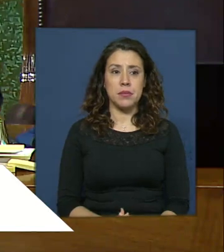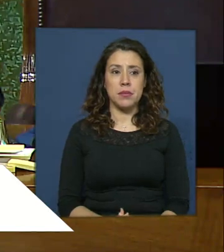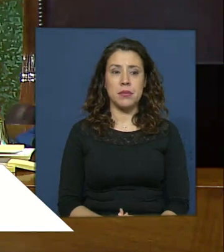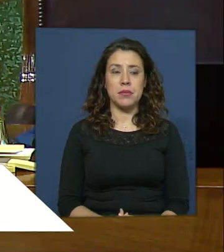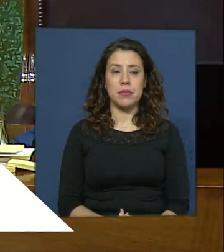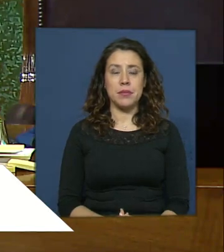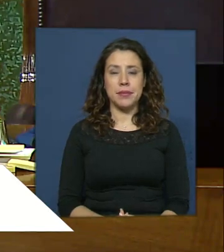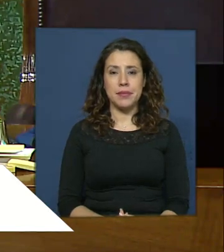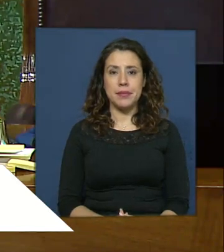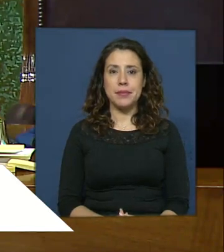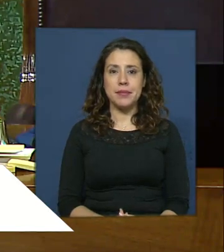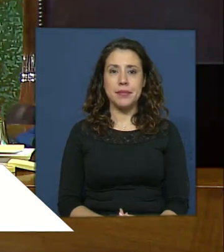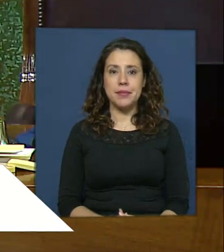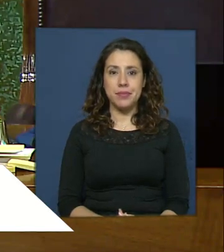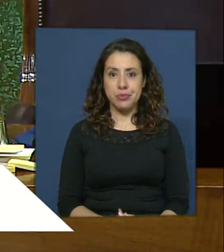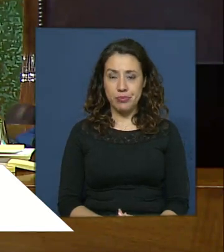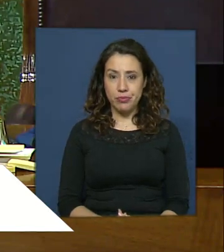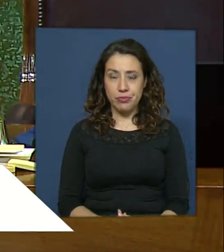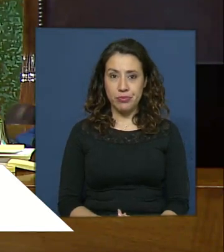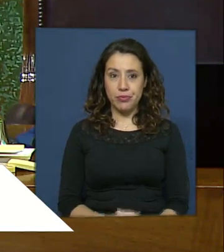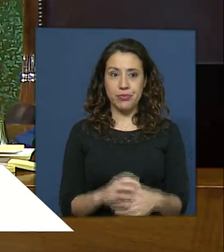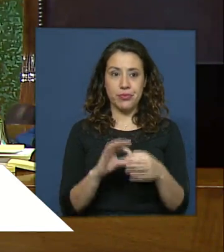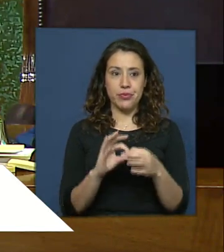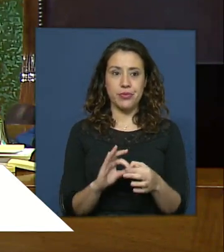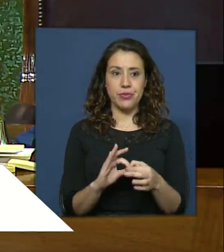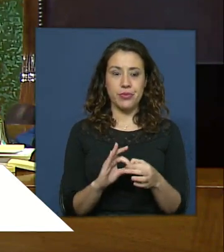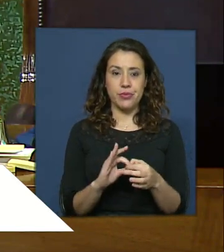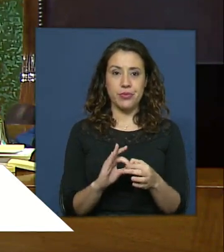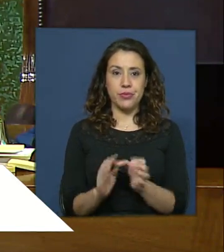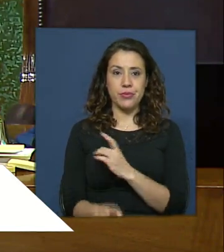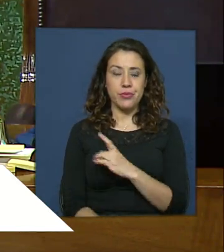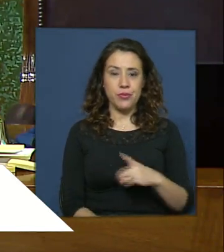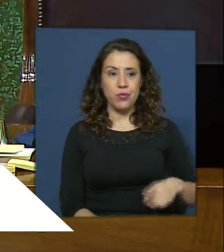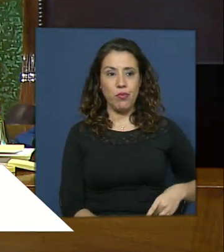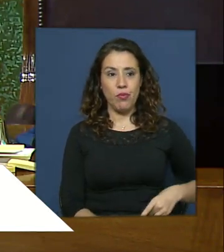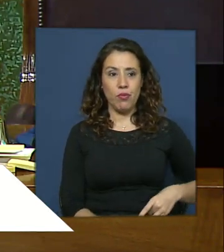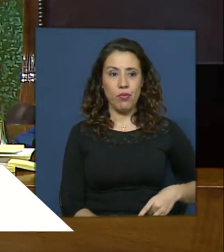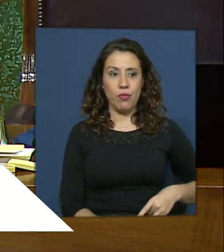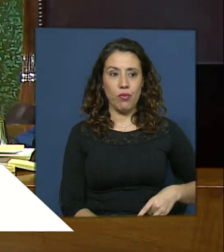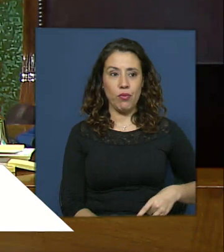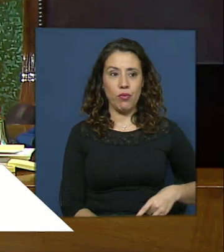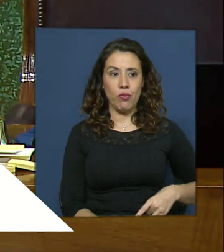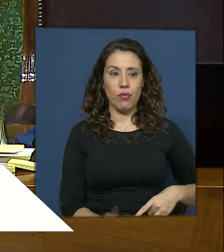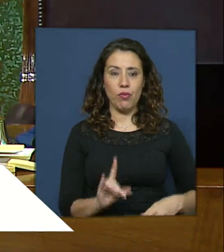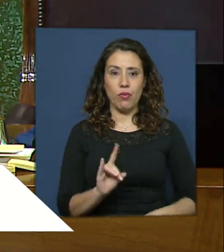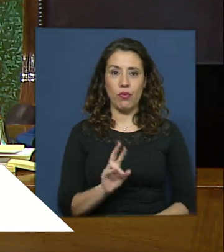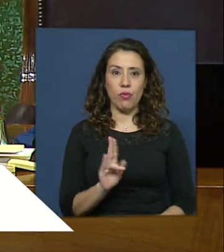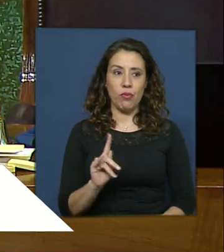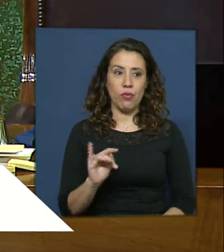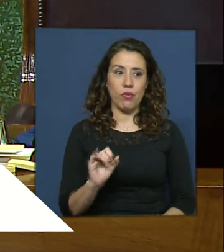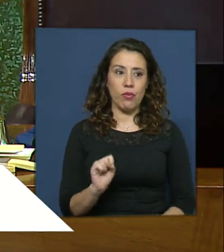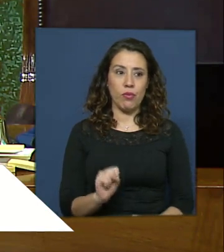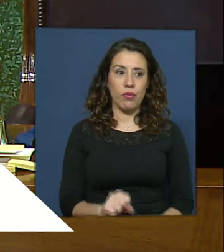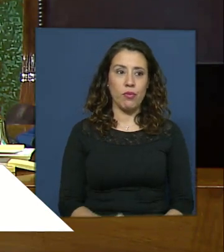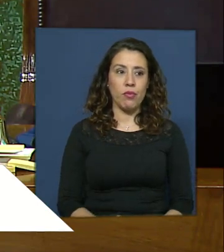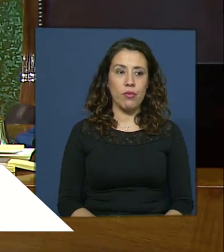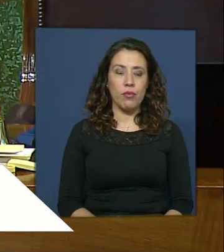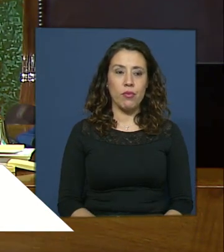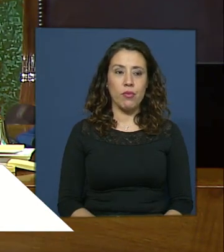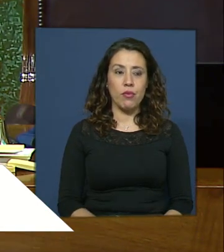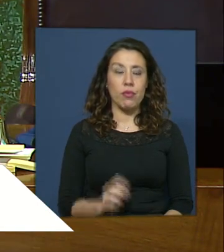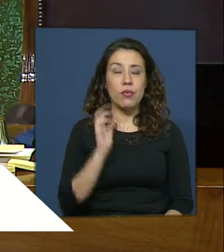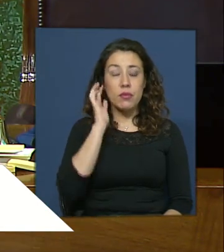Gracias a usted, diputado Urrutia. Ojalá